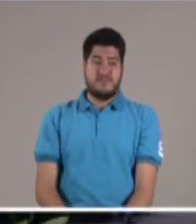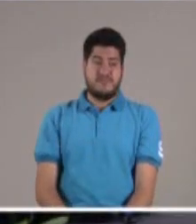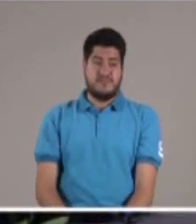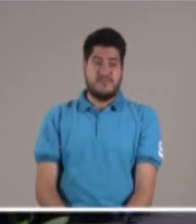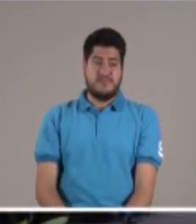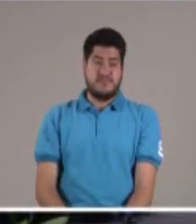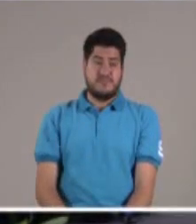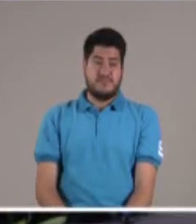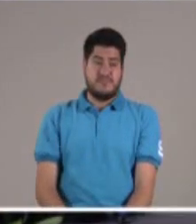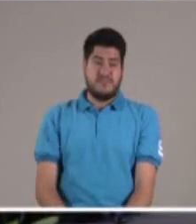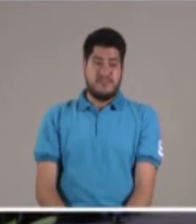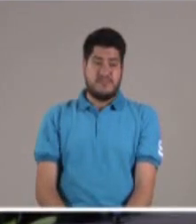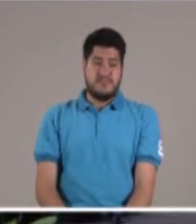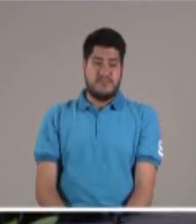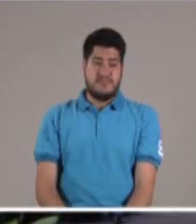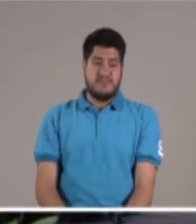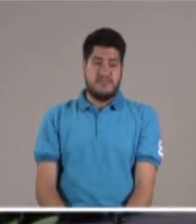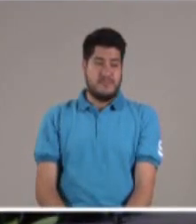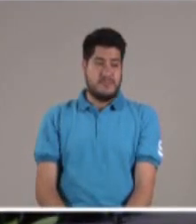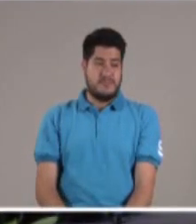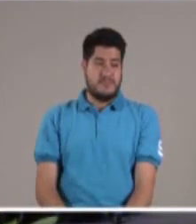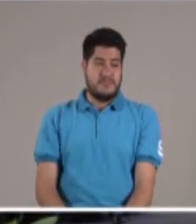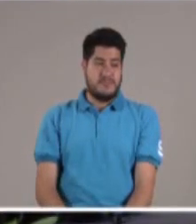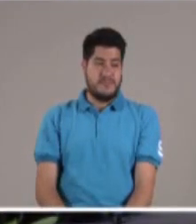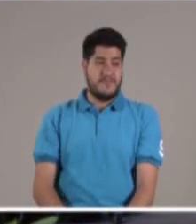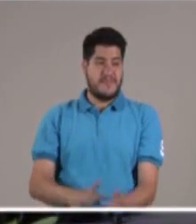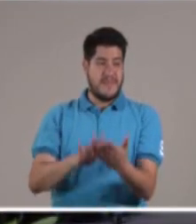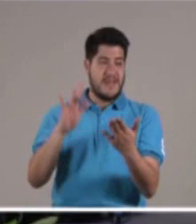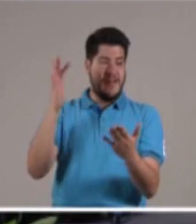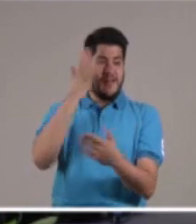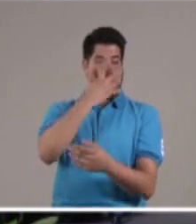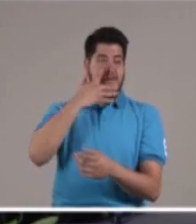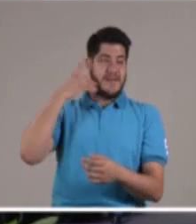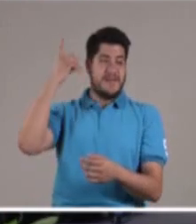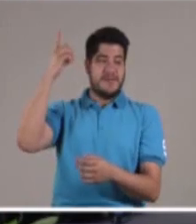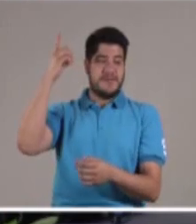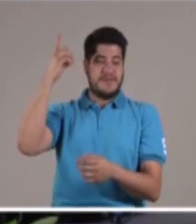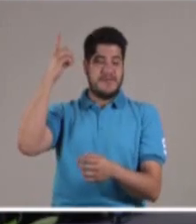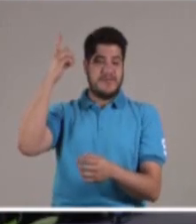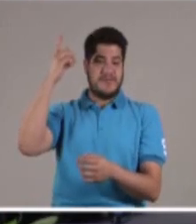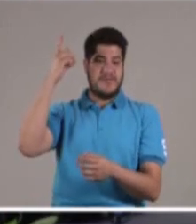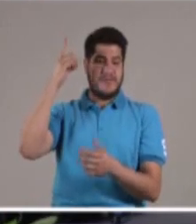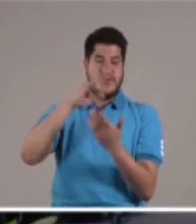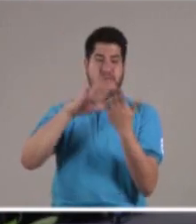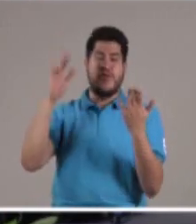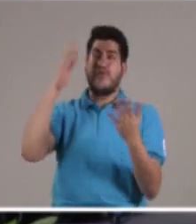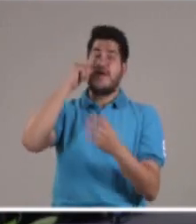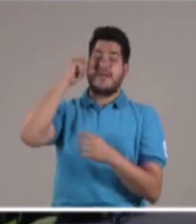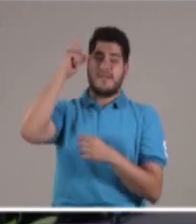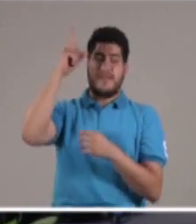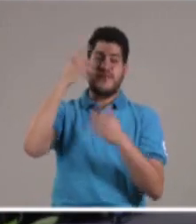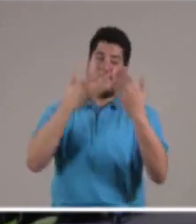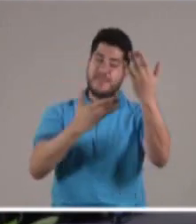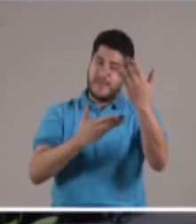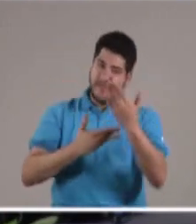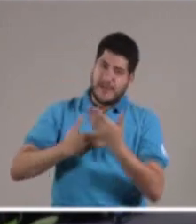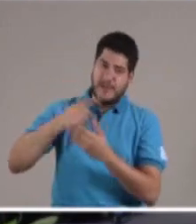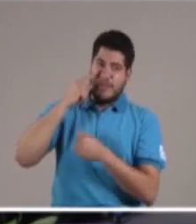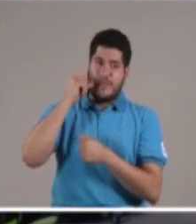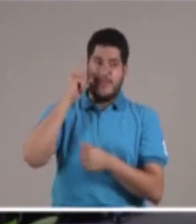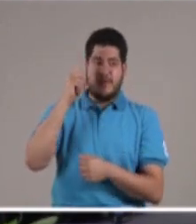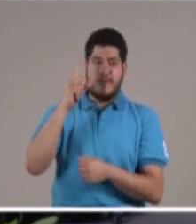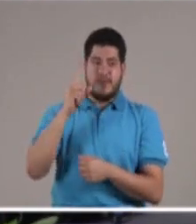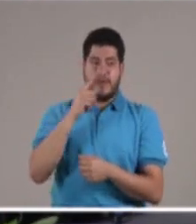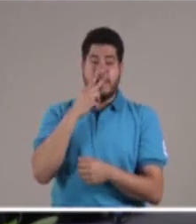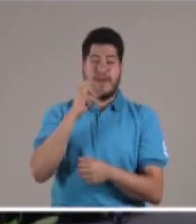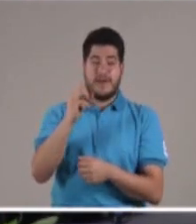Ven aquí viene una persona Gloria a Dios le damos Gloria al Señor bienvenido mi hermano